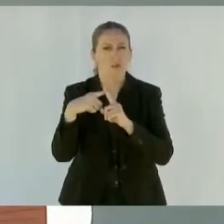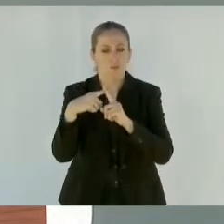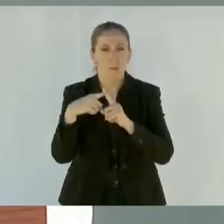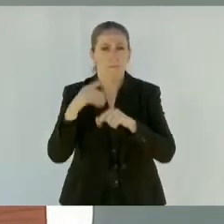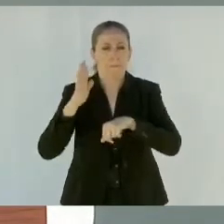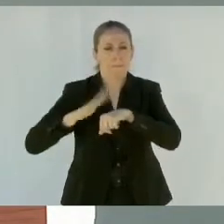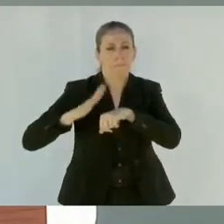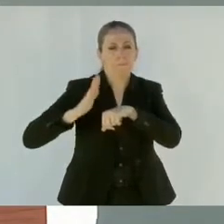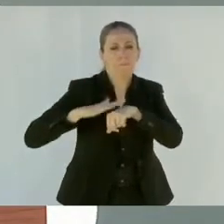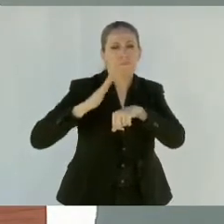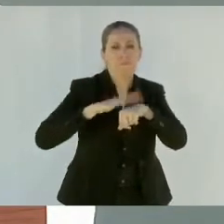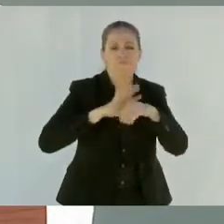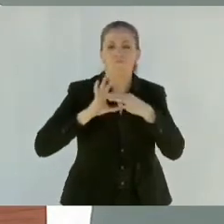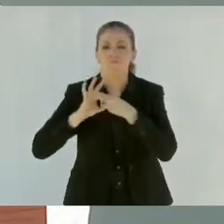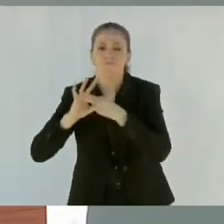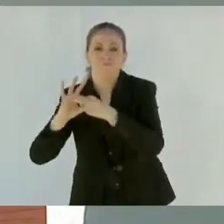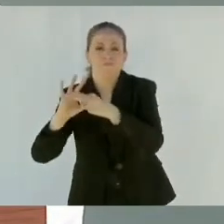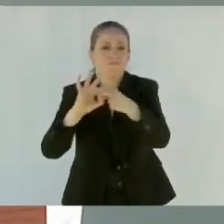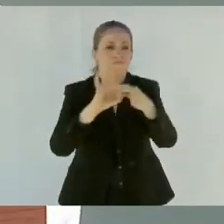sumar recursos.